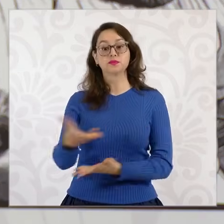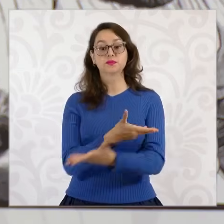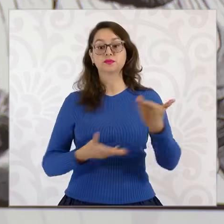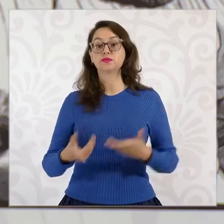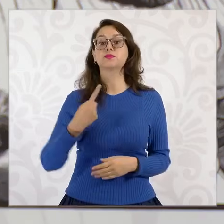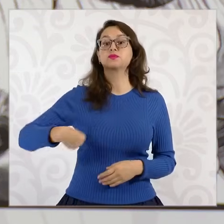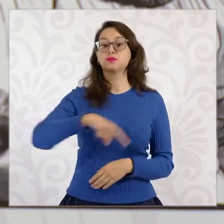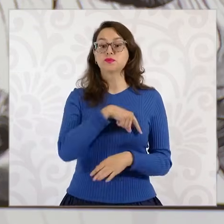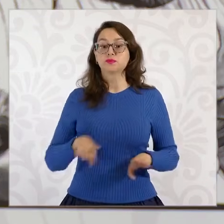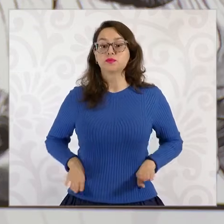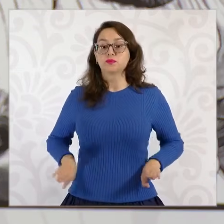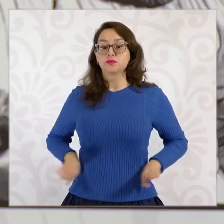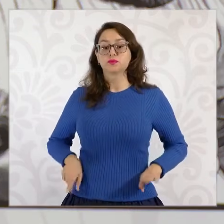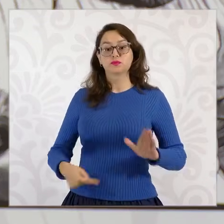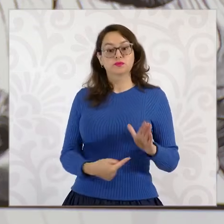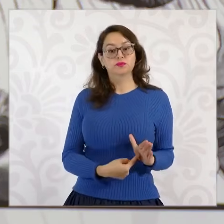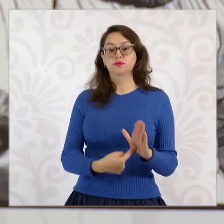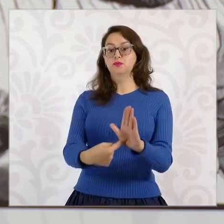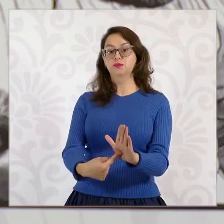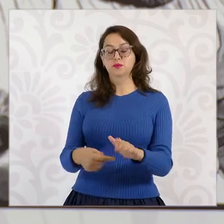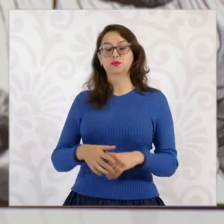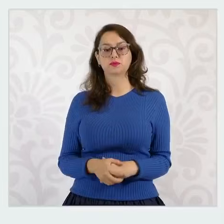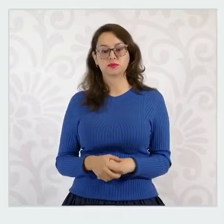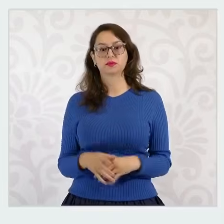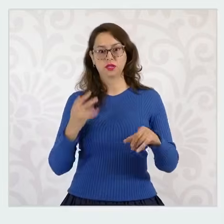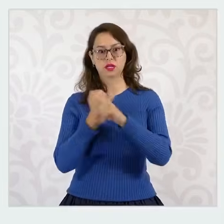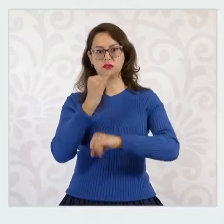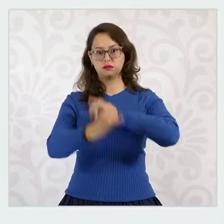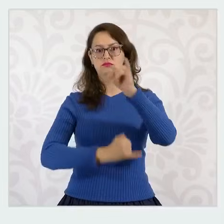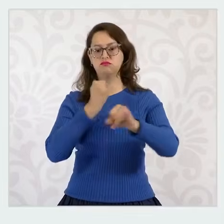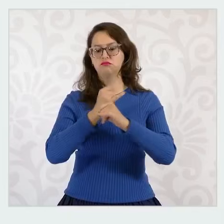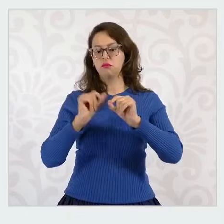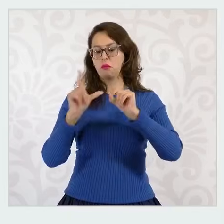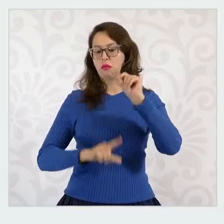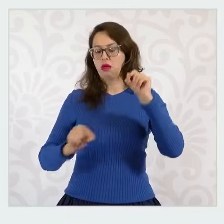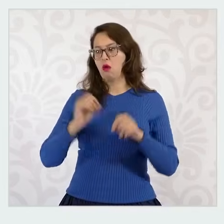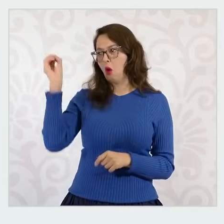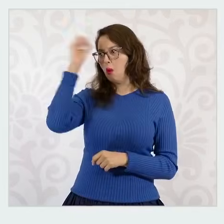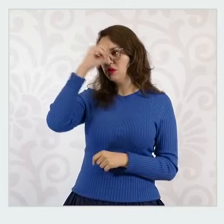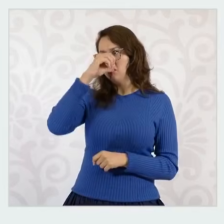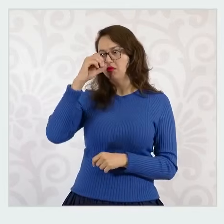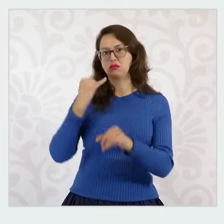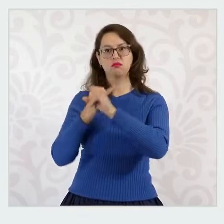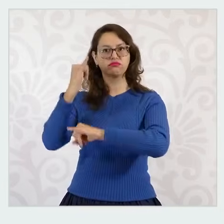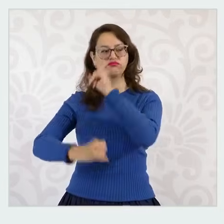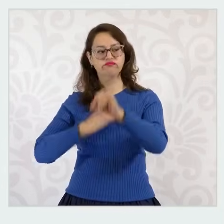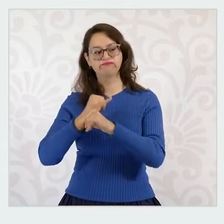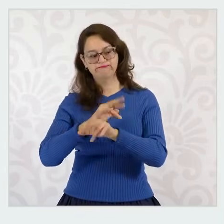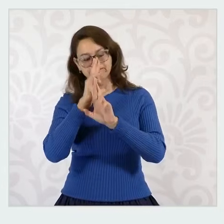posición. Y México es muy importante en el marco internacional, es muy respetado históricamente.